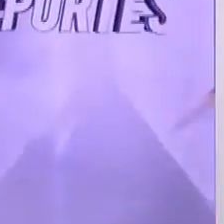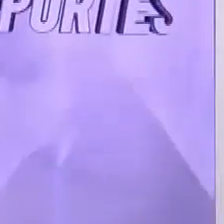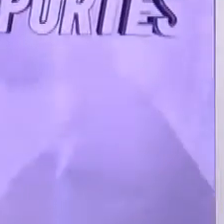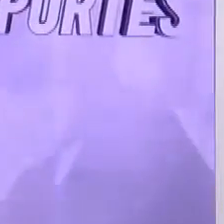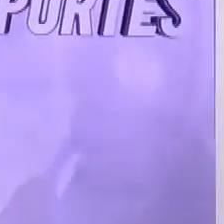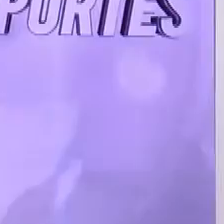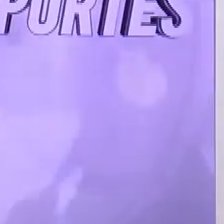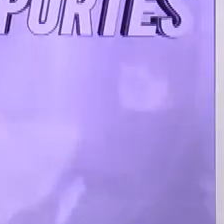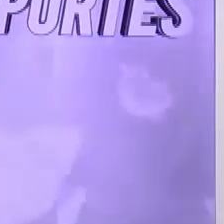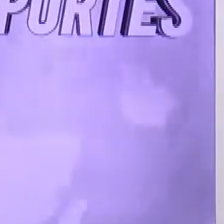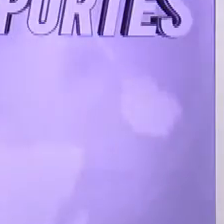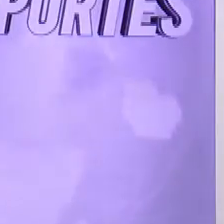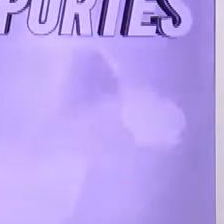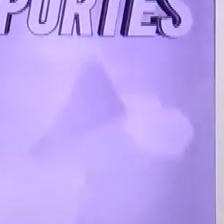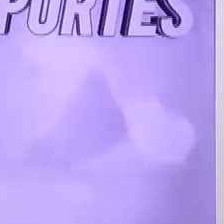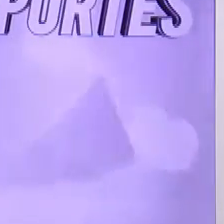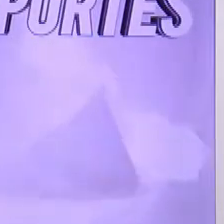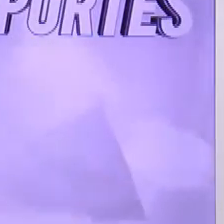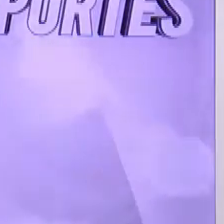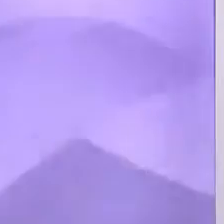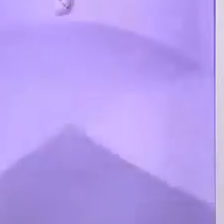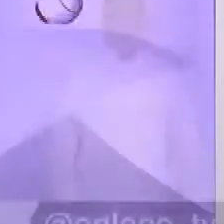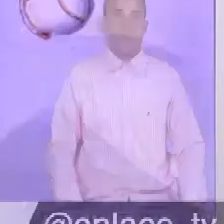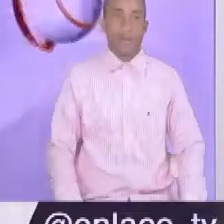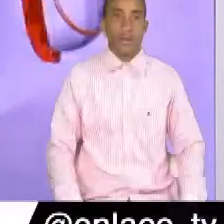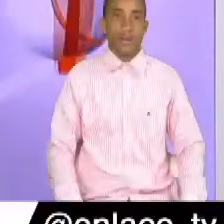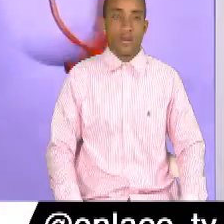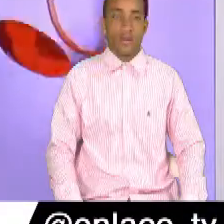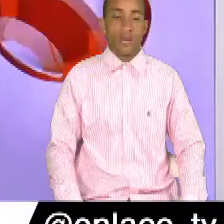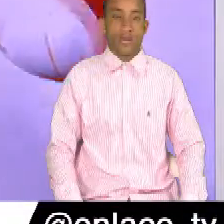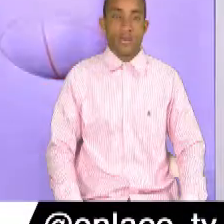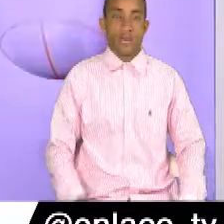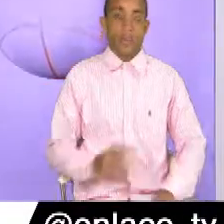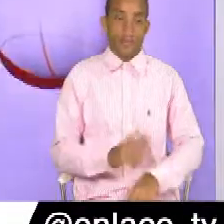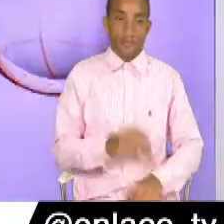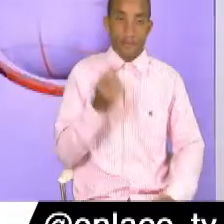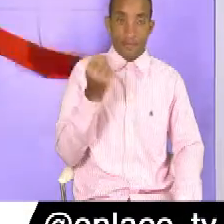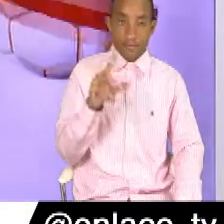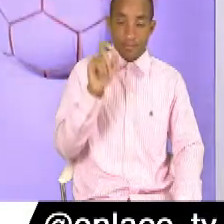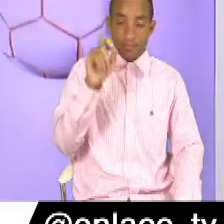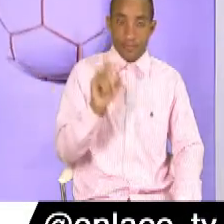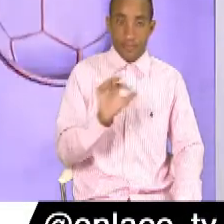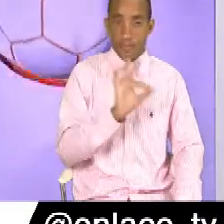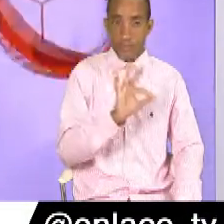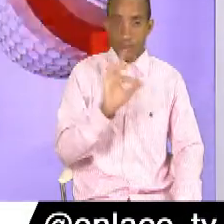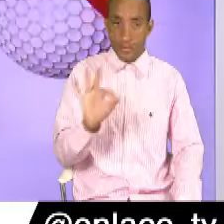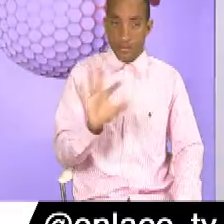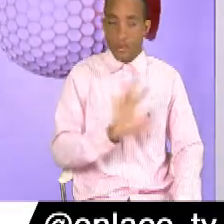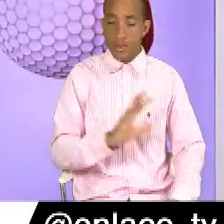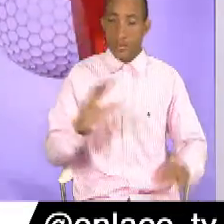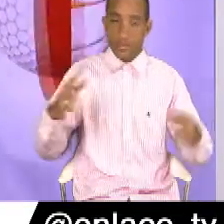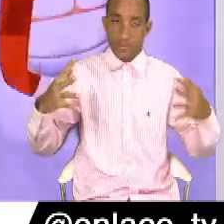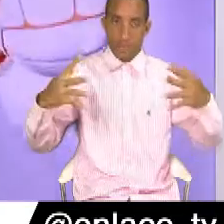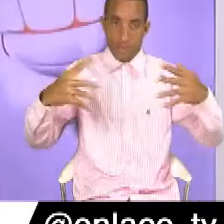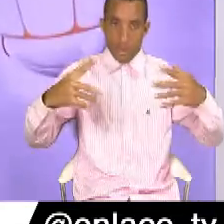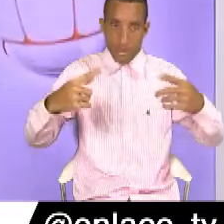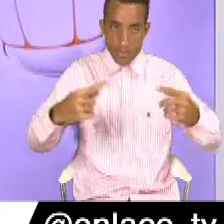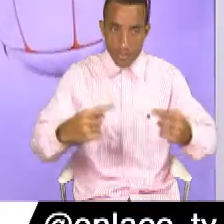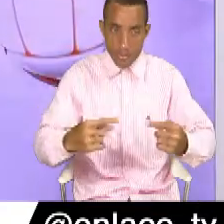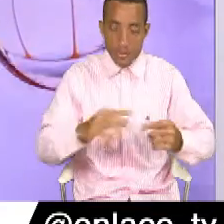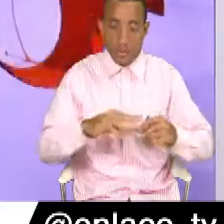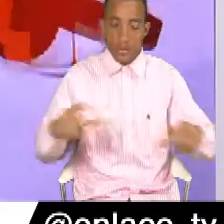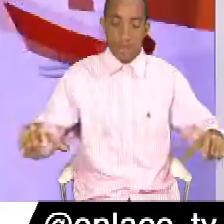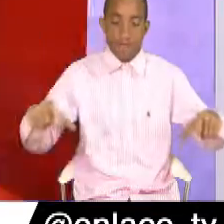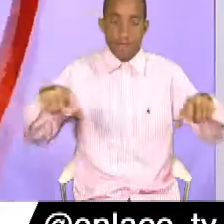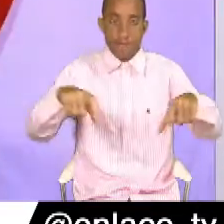12 del mediodía, 33 minutos y continuamos con información deportiva. A ronda eliminatoria entró el torneo de microfútbol